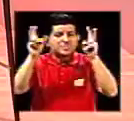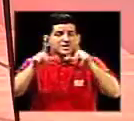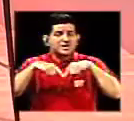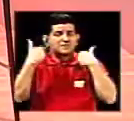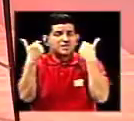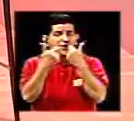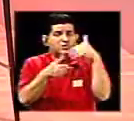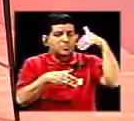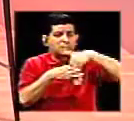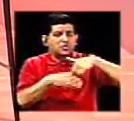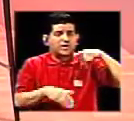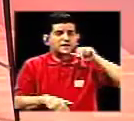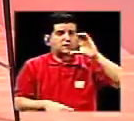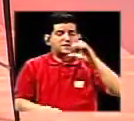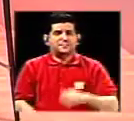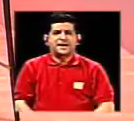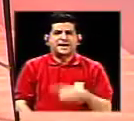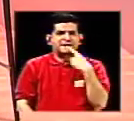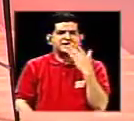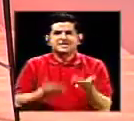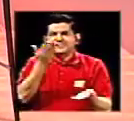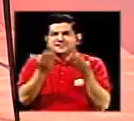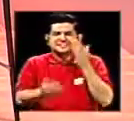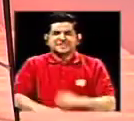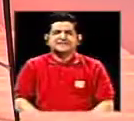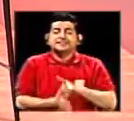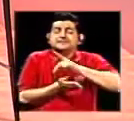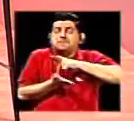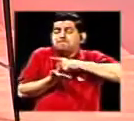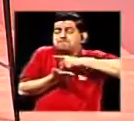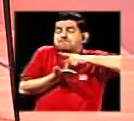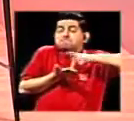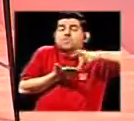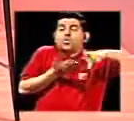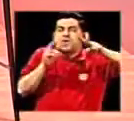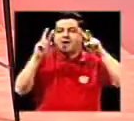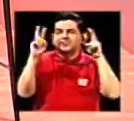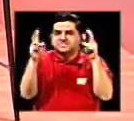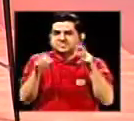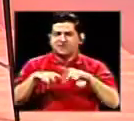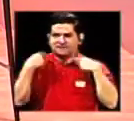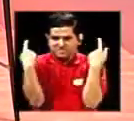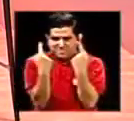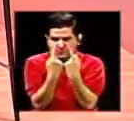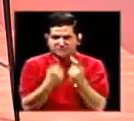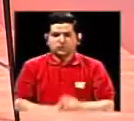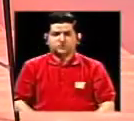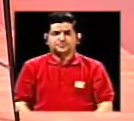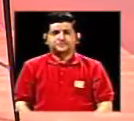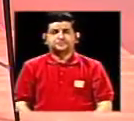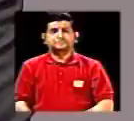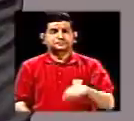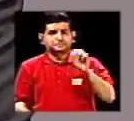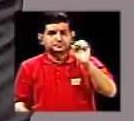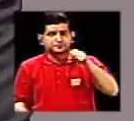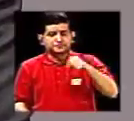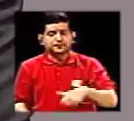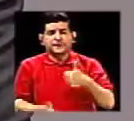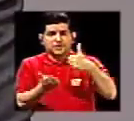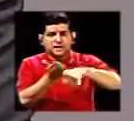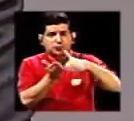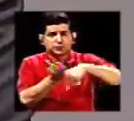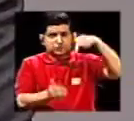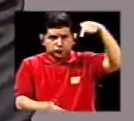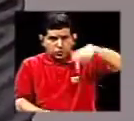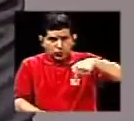grupo dentro del PAC que apela a cierta incluso pureza total partidaria. Claro, y las elecciones